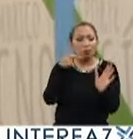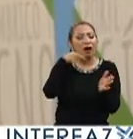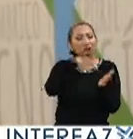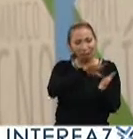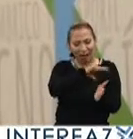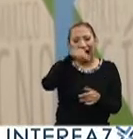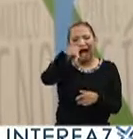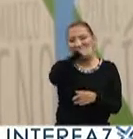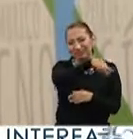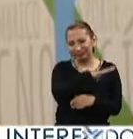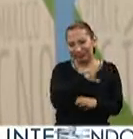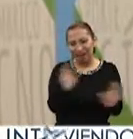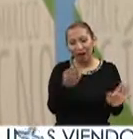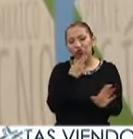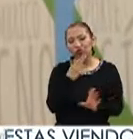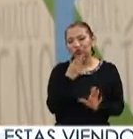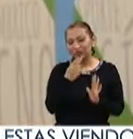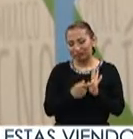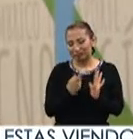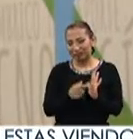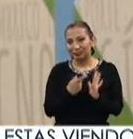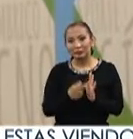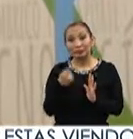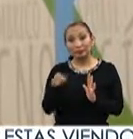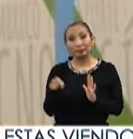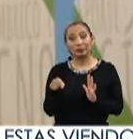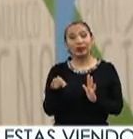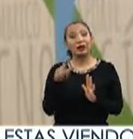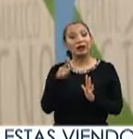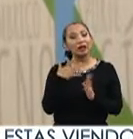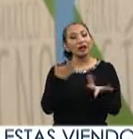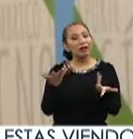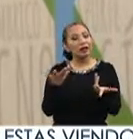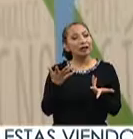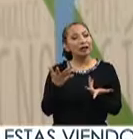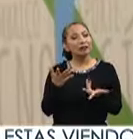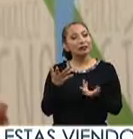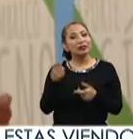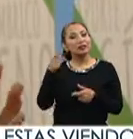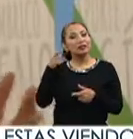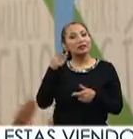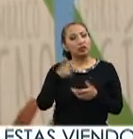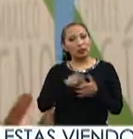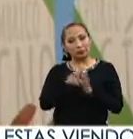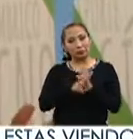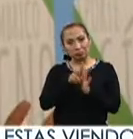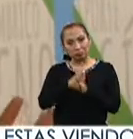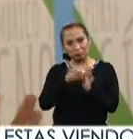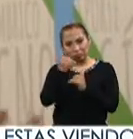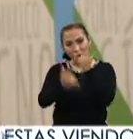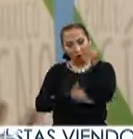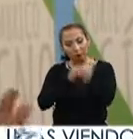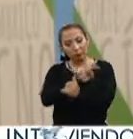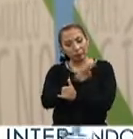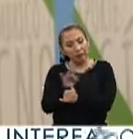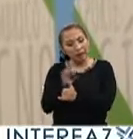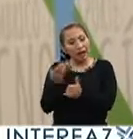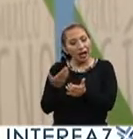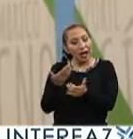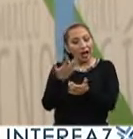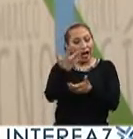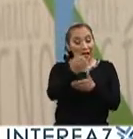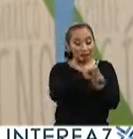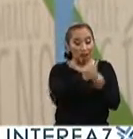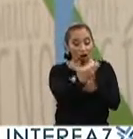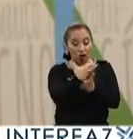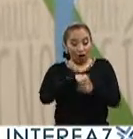Y por supuesto, el inverso, ¿no? Yo creo que los videojuegos pueden meter el aula a